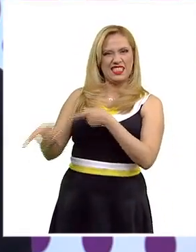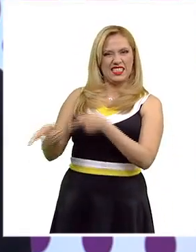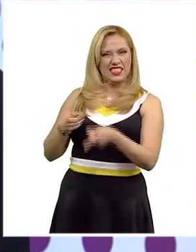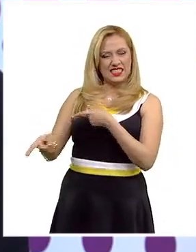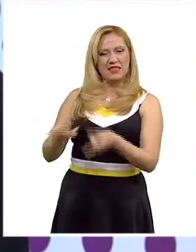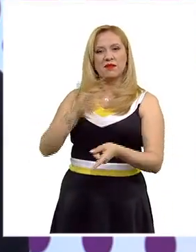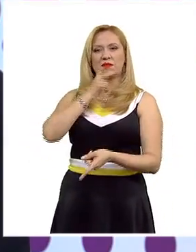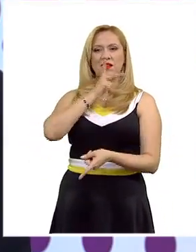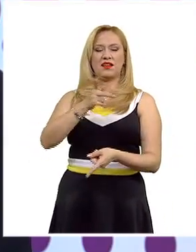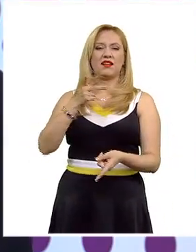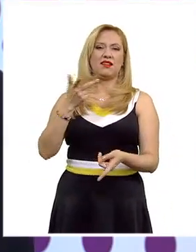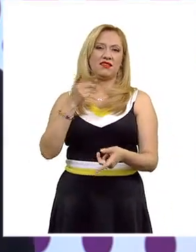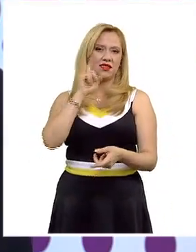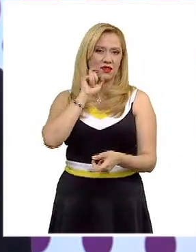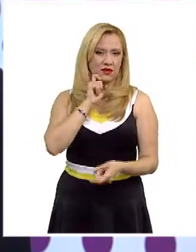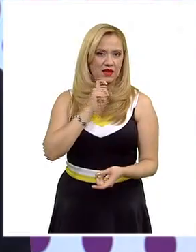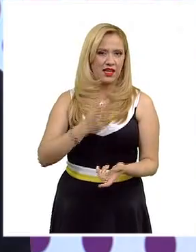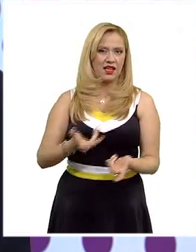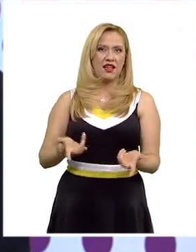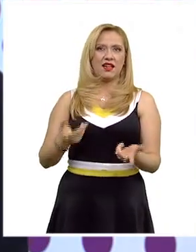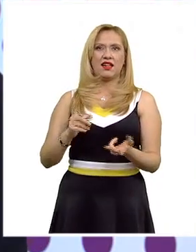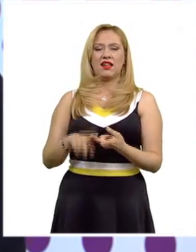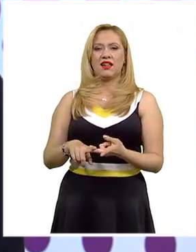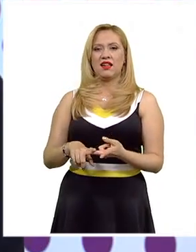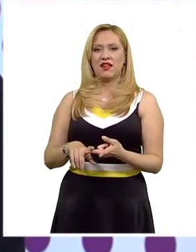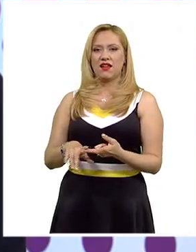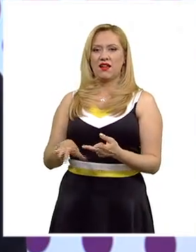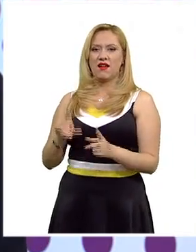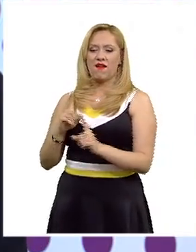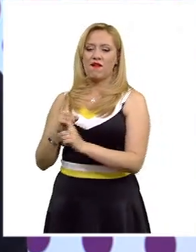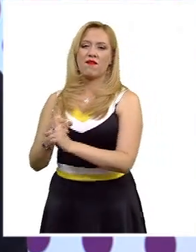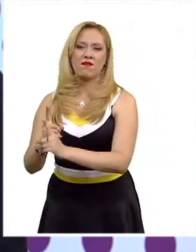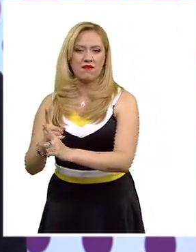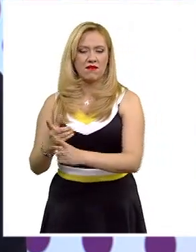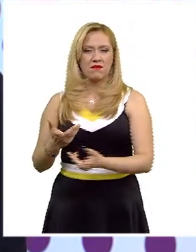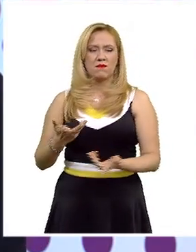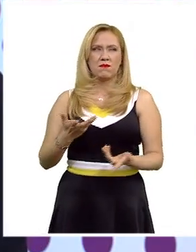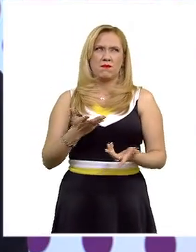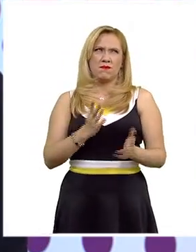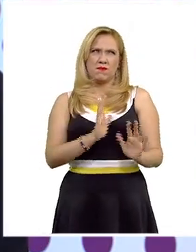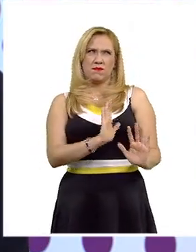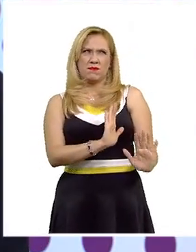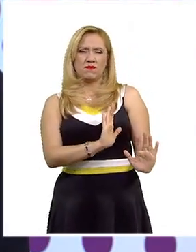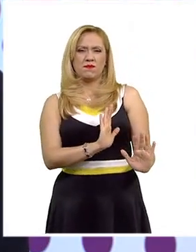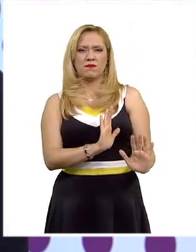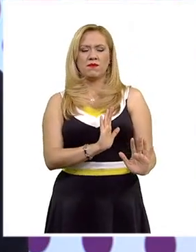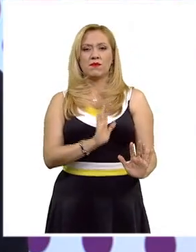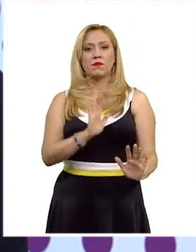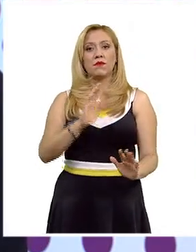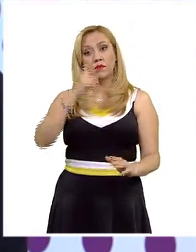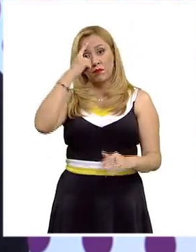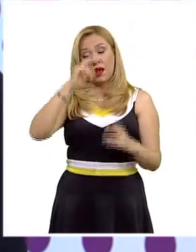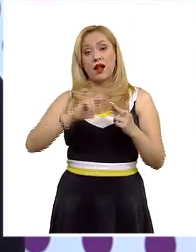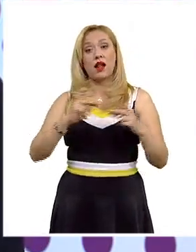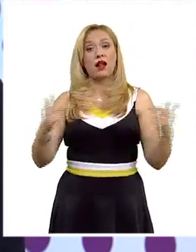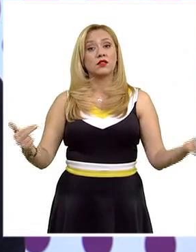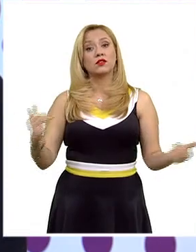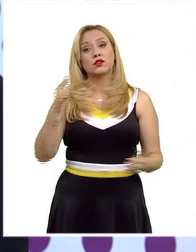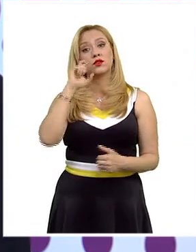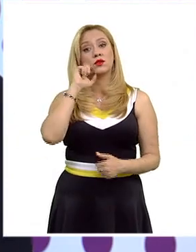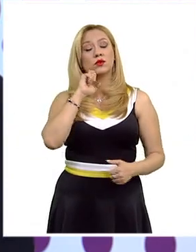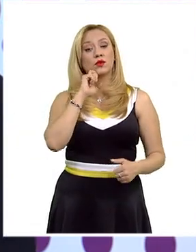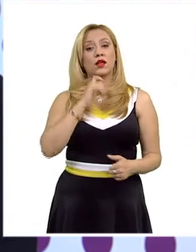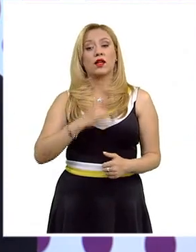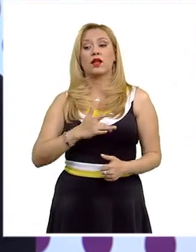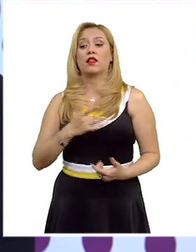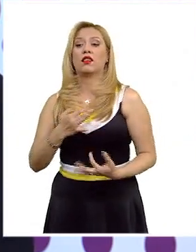con comentarios de carácter sexual, ¿no? Con acercamientos de carácter sexual, pero no necesariamente, otra vez, tienen el objeto de entablar